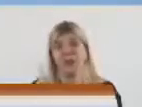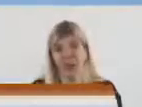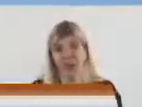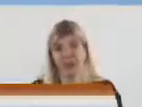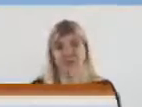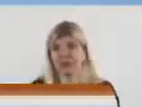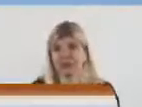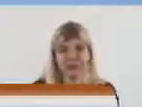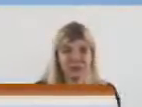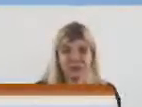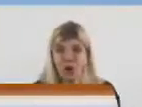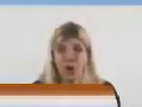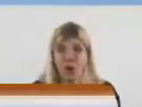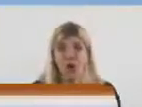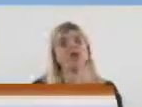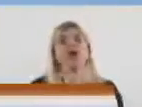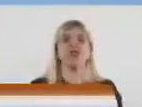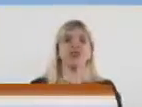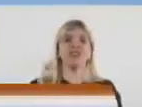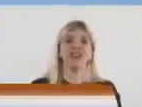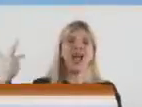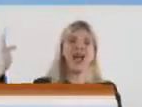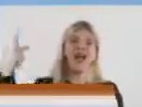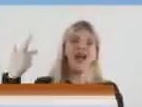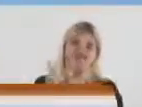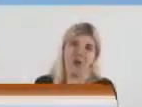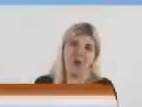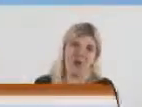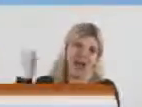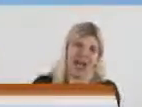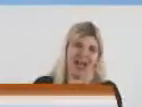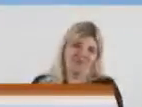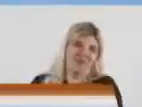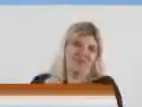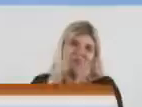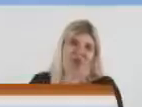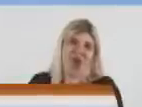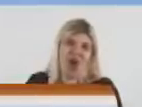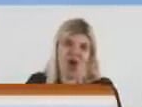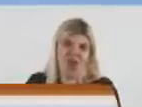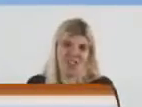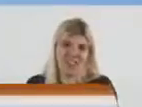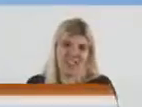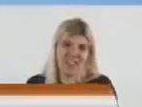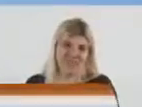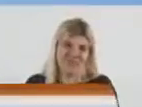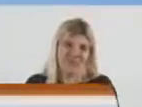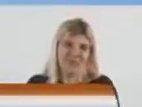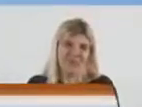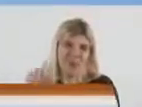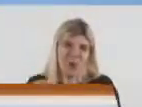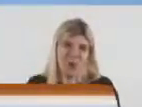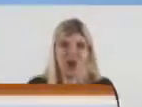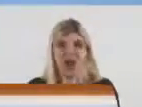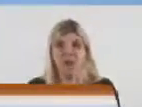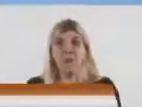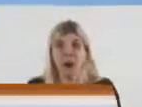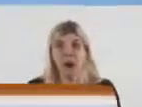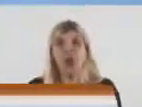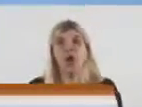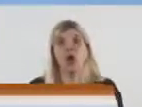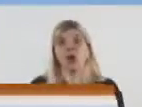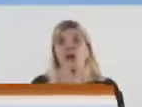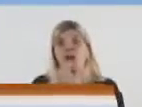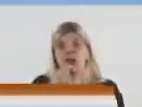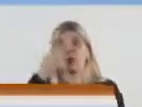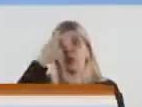nosotros es una gran noticia la de la vacuna es un paso muy importante la vacunación tampoco estamos previendo que termine en marzo en